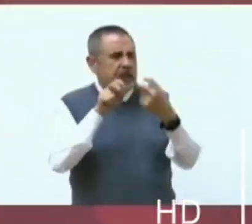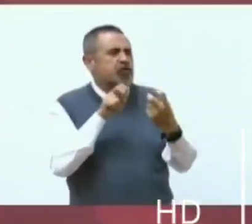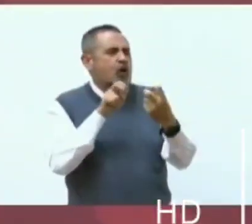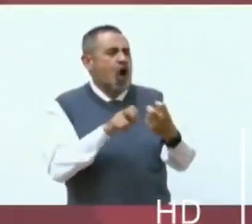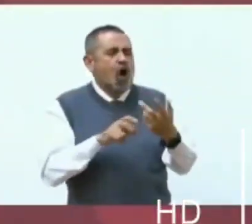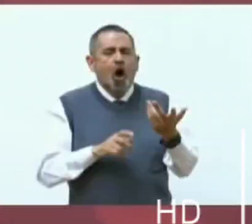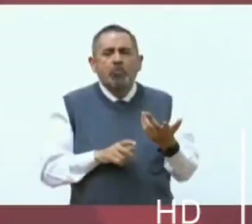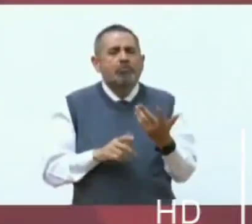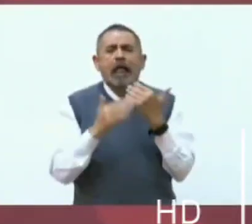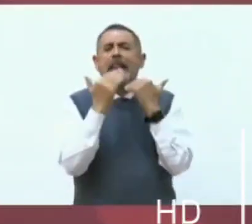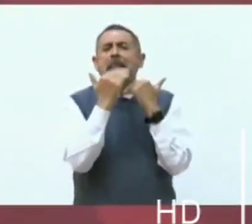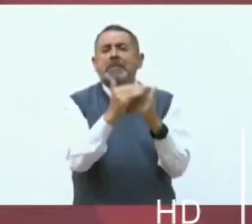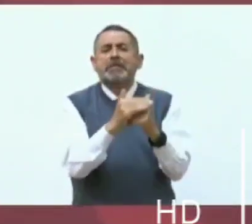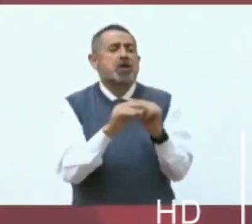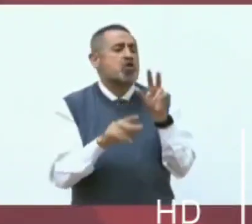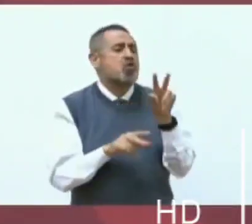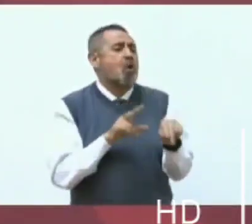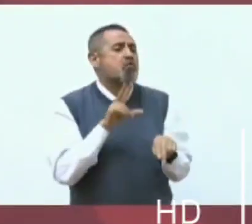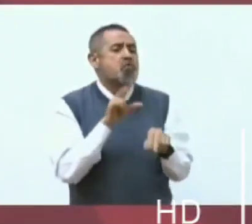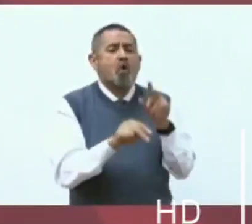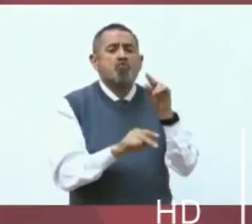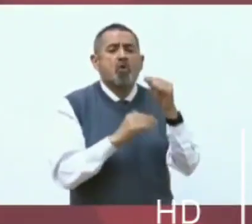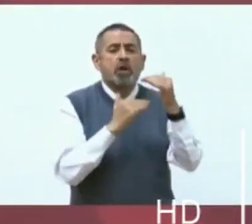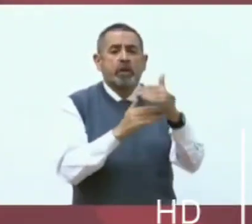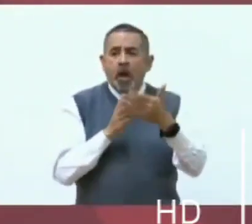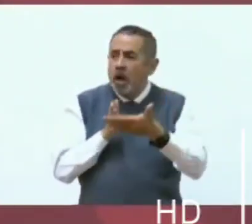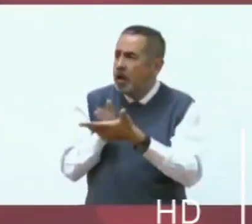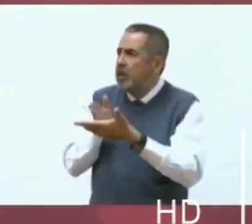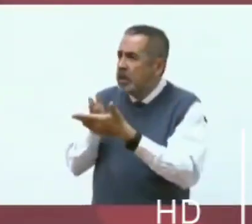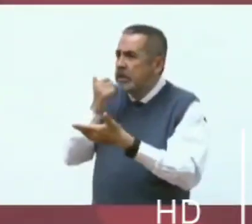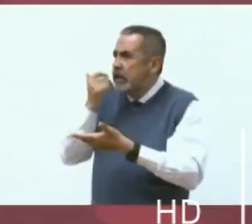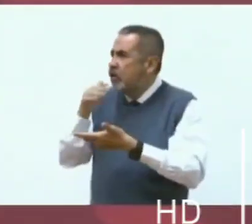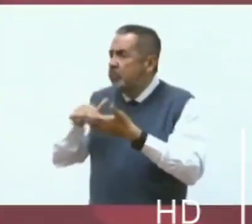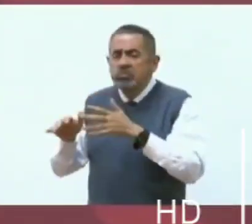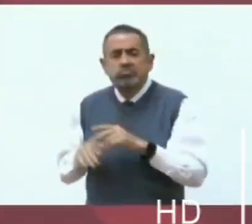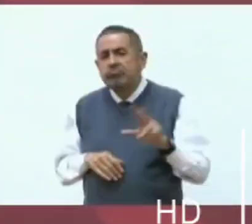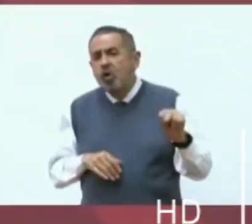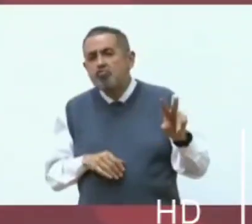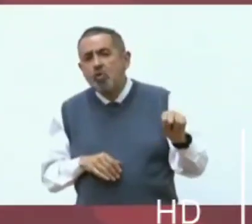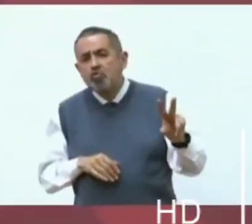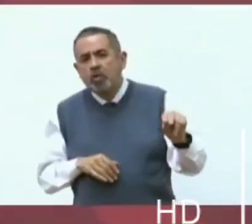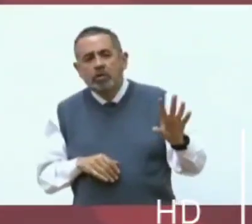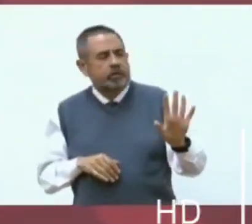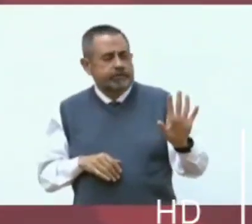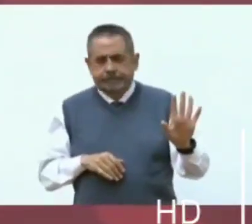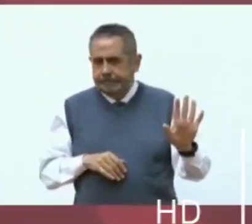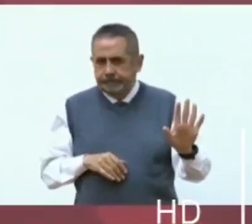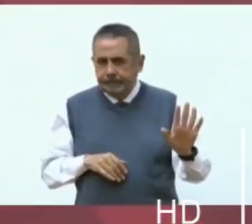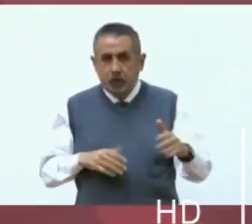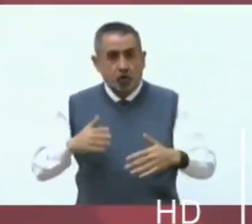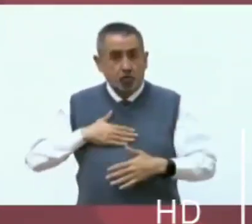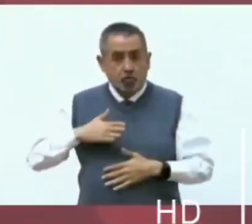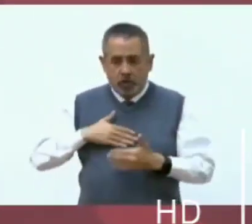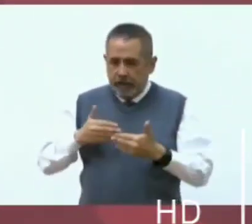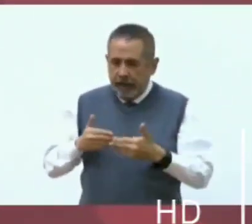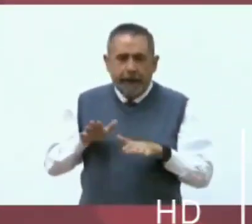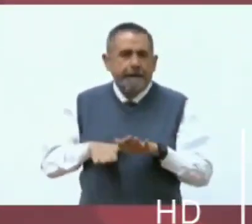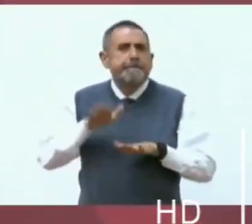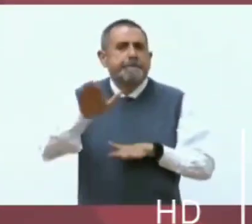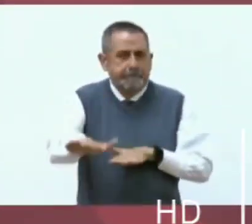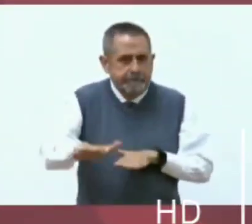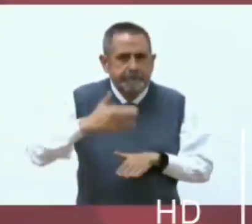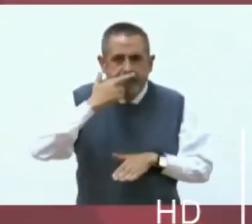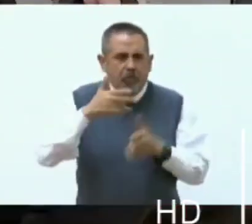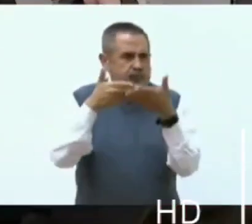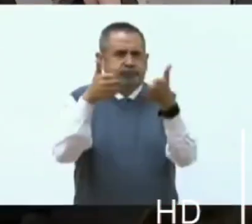que limitaban el acceso a la ciudadanía. Nosotros dimos un paso adelante con la apertura